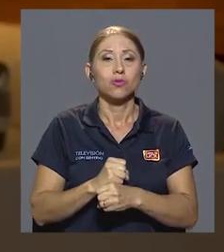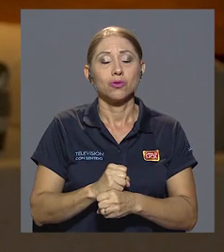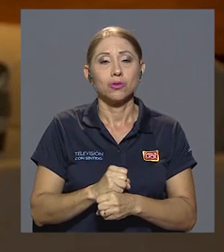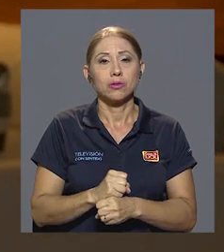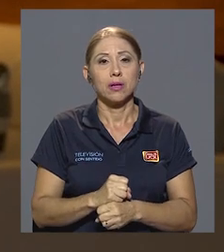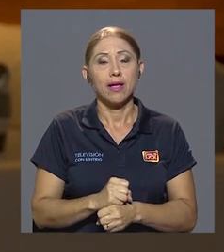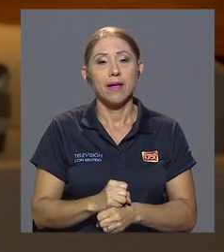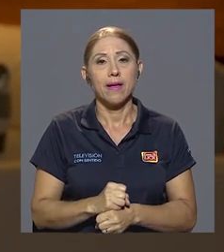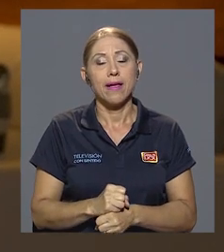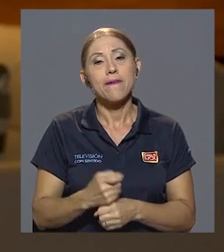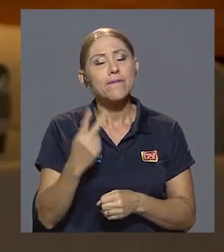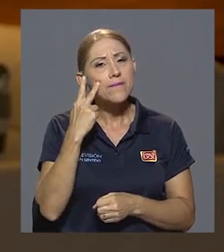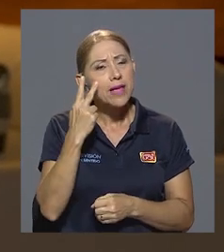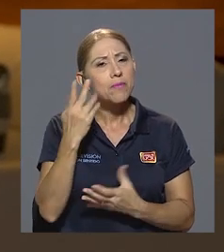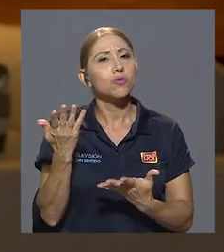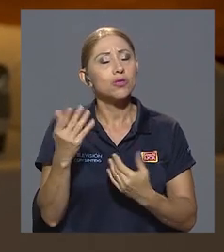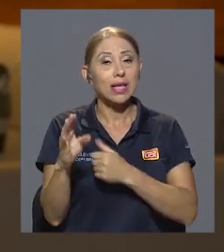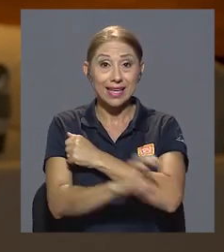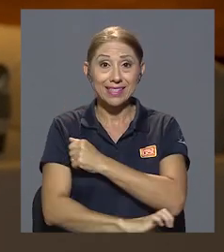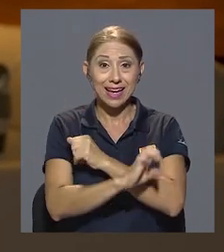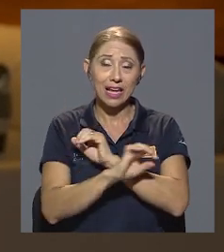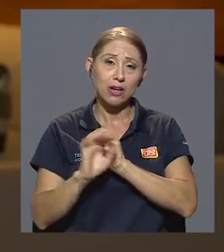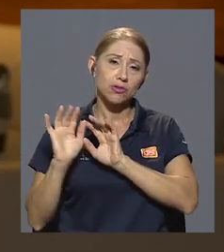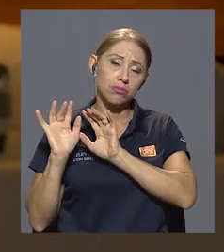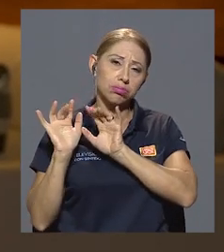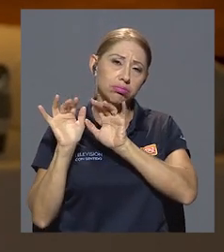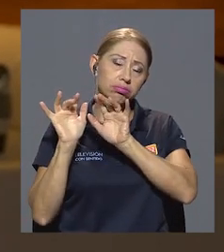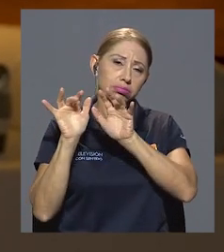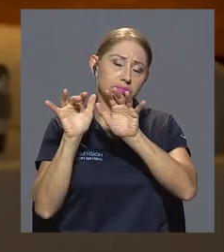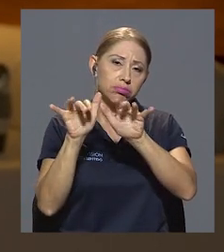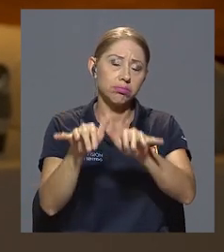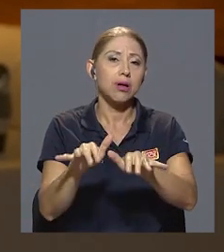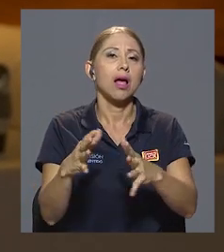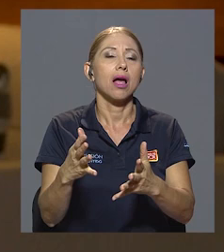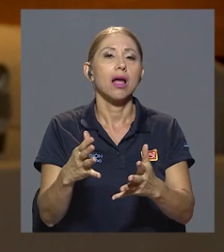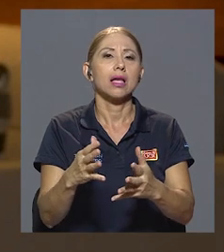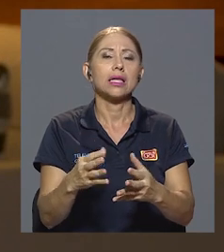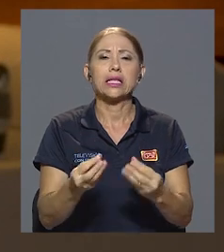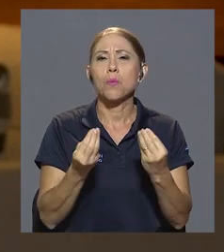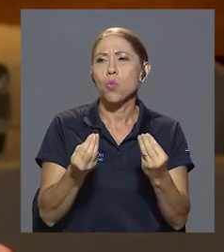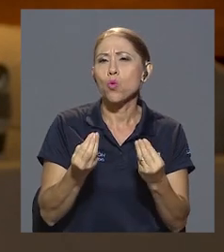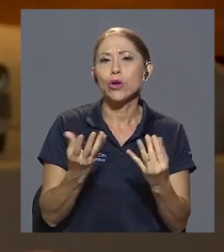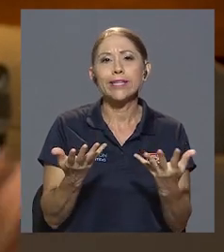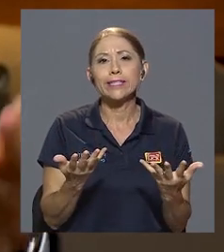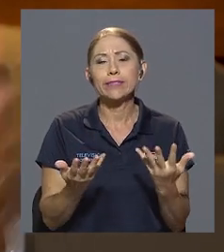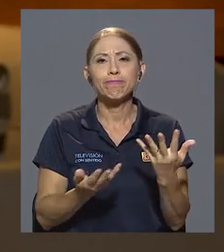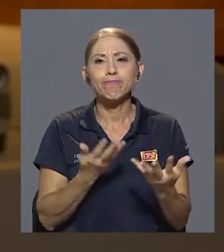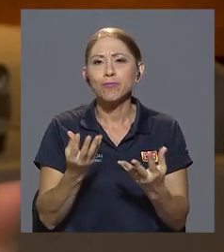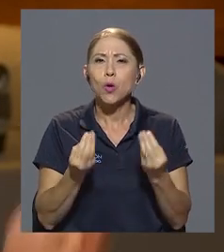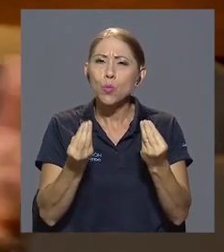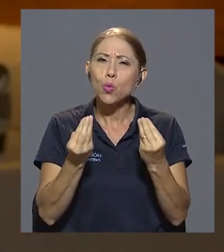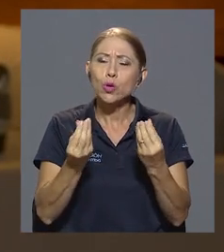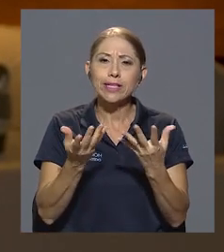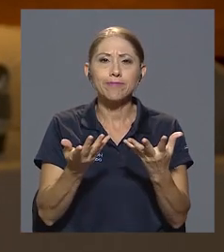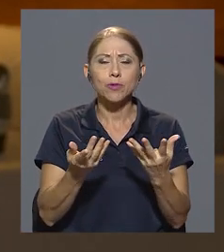vemos que las migraciones están muy incitadas diría